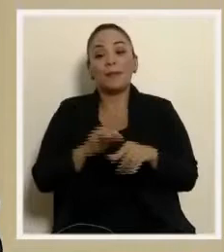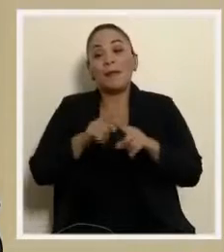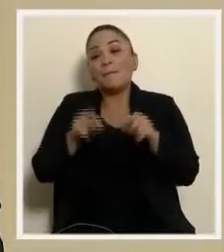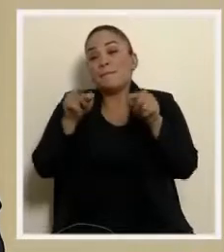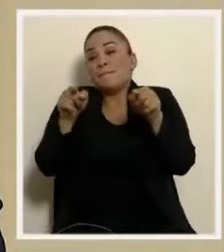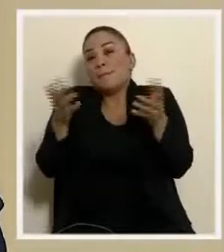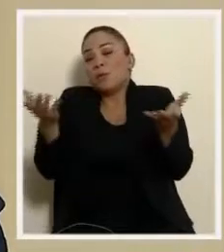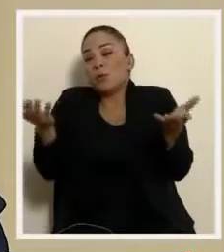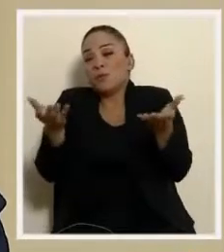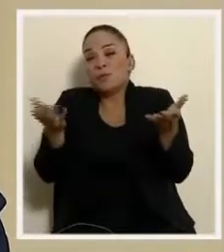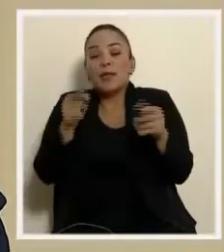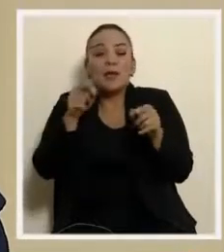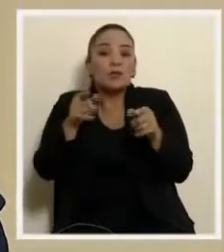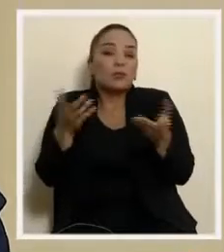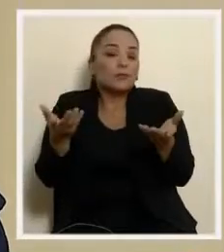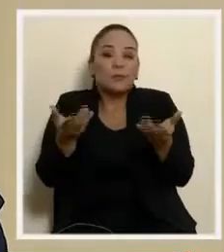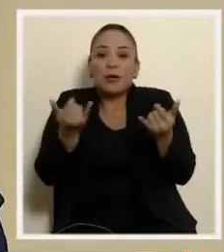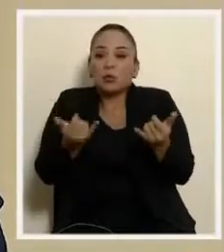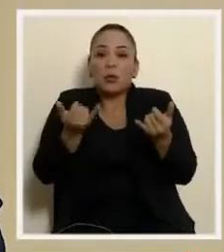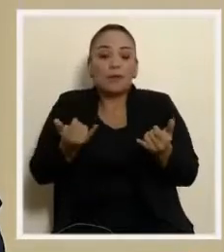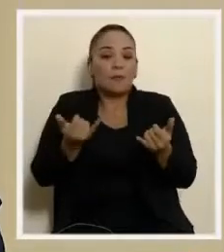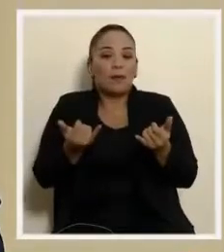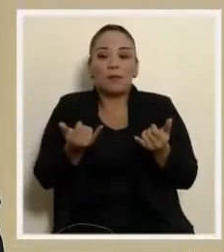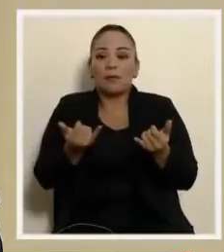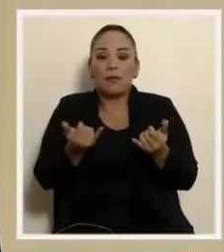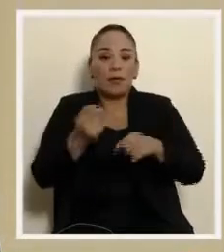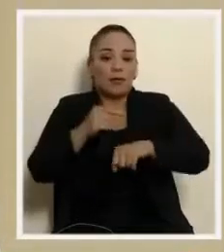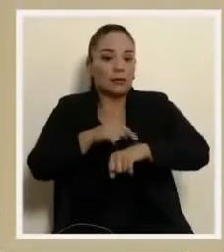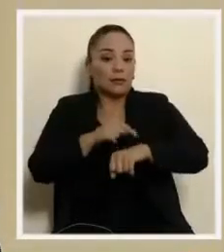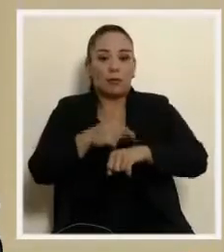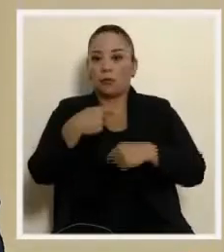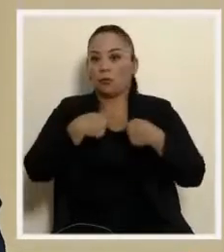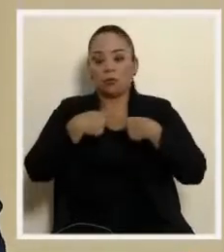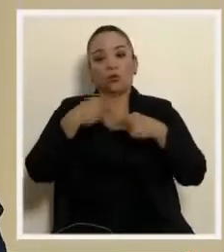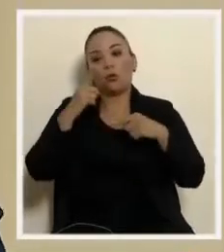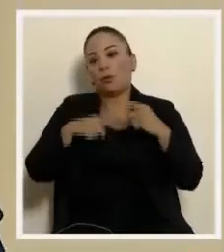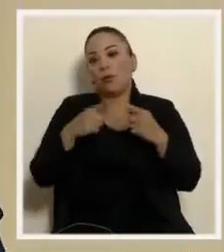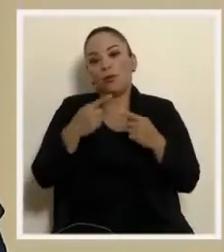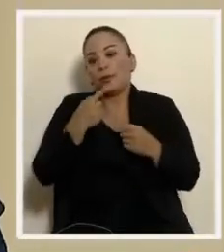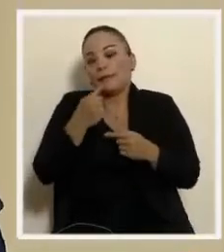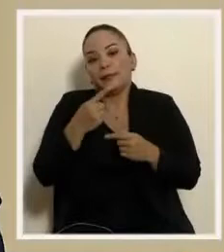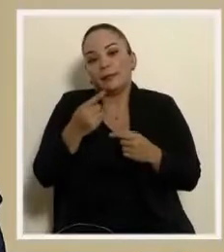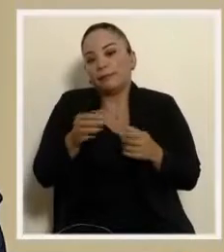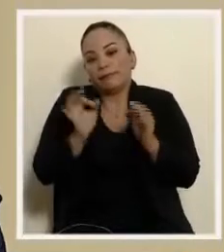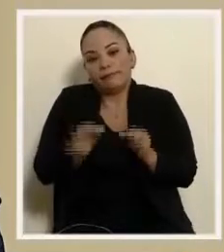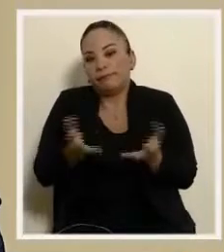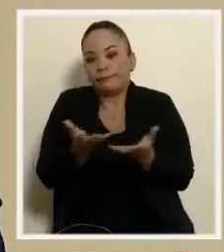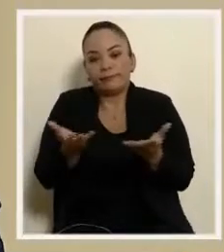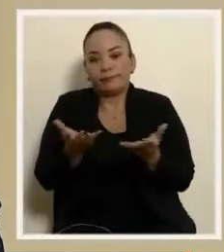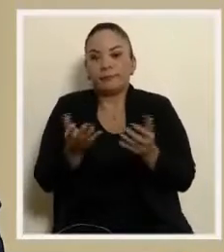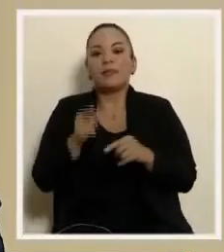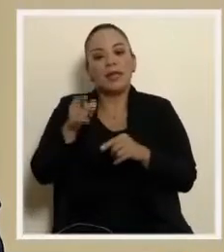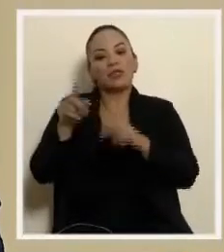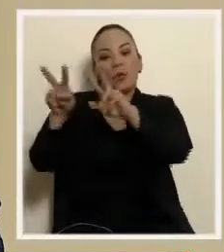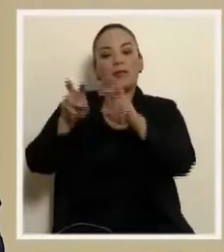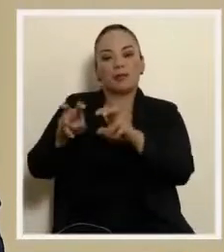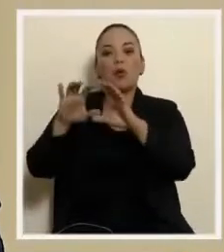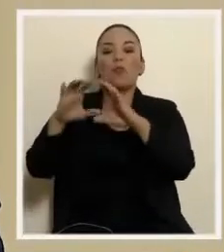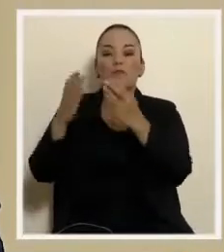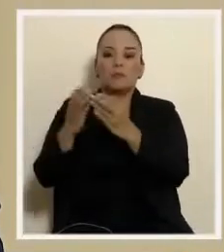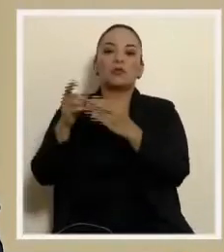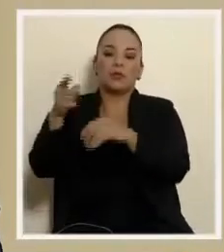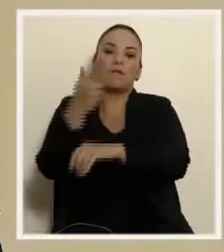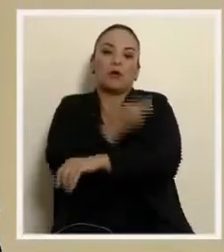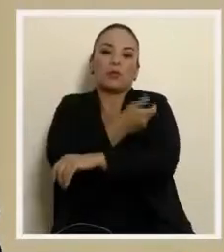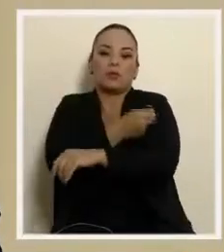definición que no podríamos en este momento, por lo menos yo no podría confirmarlo, está en análisis de la Comisión de Vacunación y